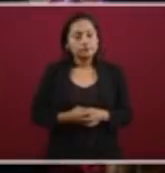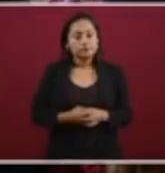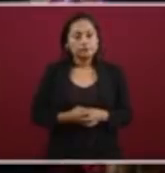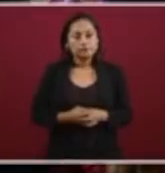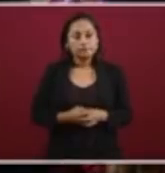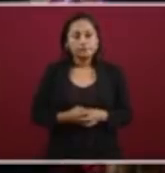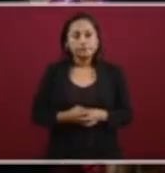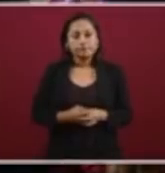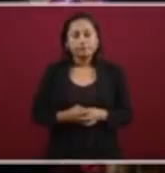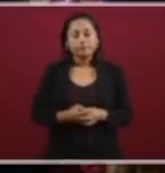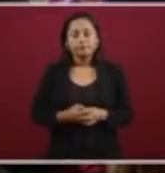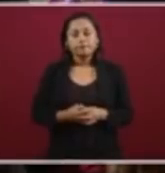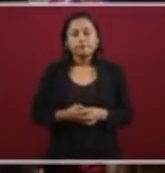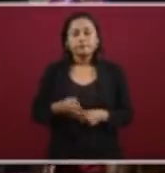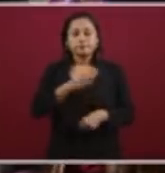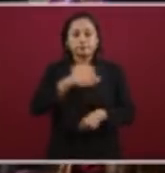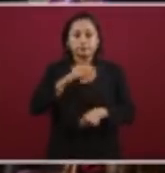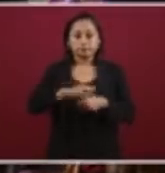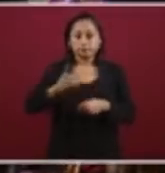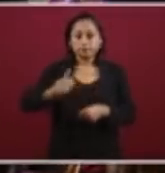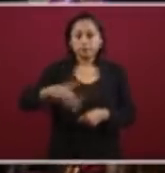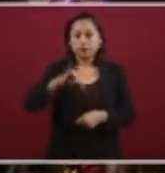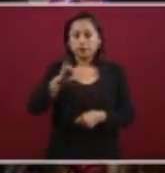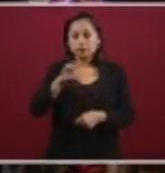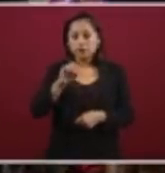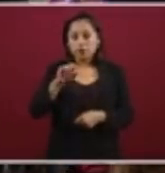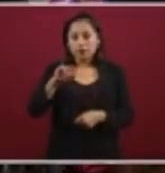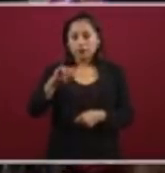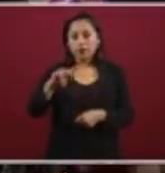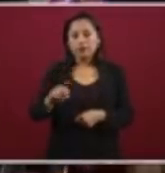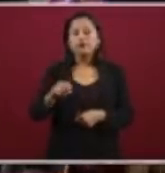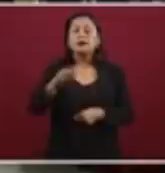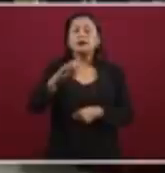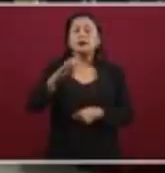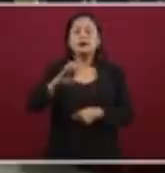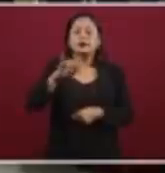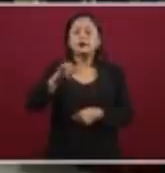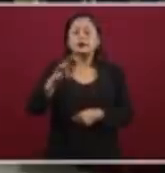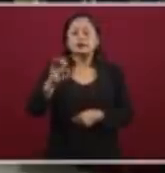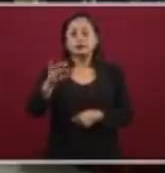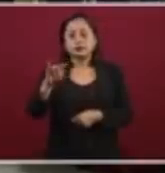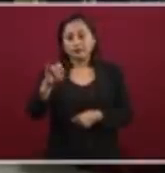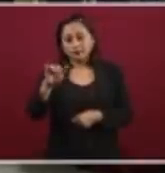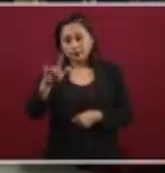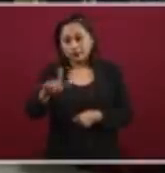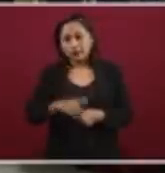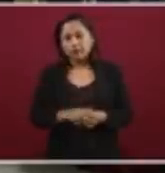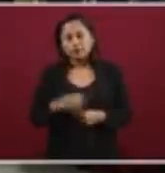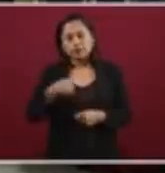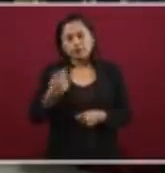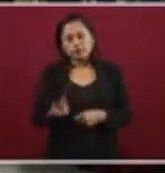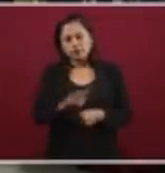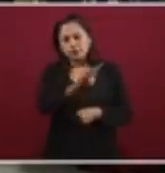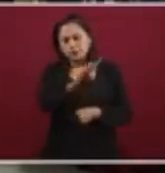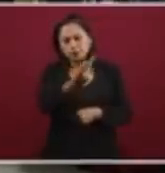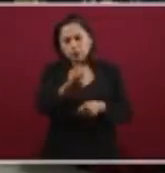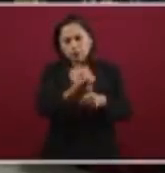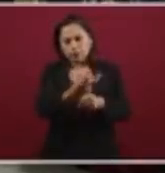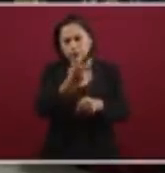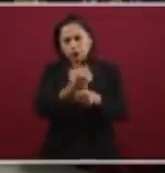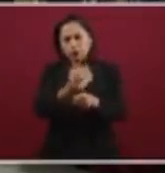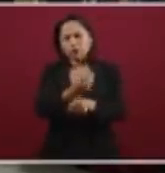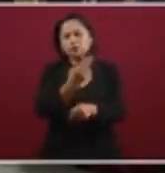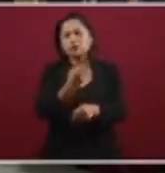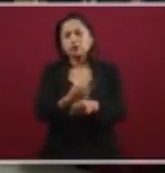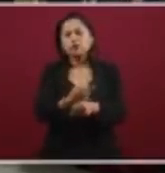buenos días jonathan nácar de g central preguntarle el subsecretario este ahora con estas nuevas